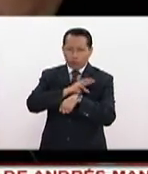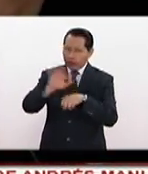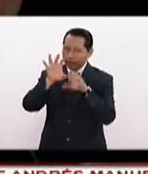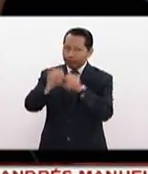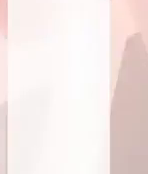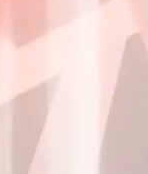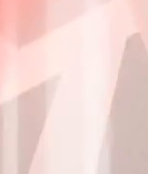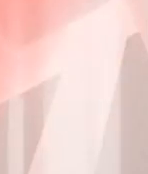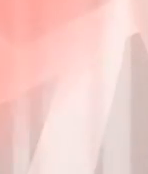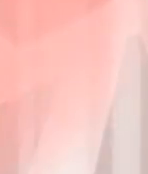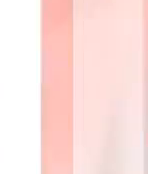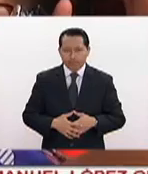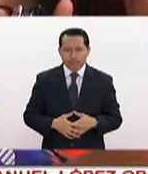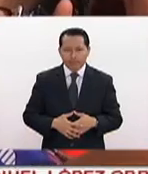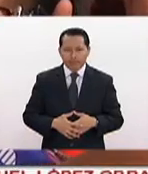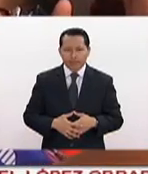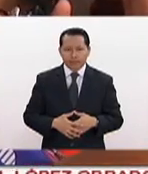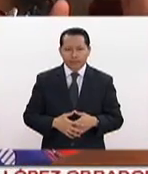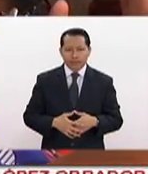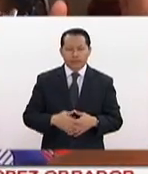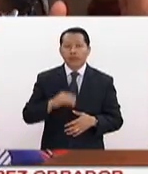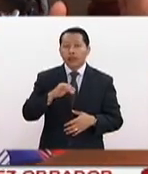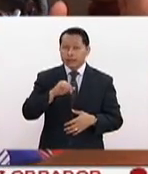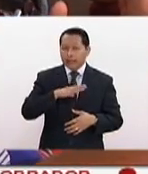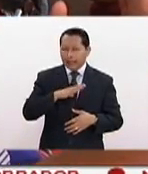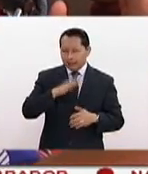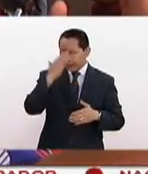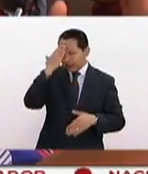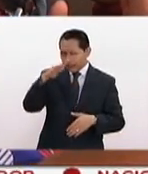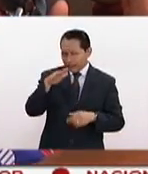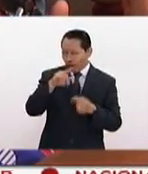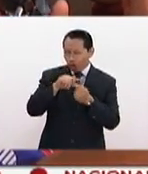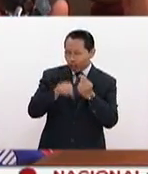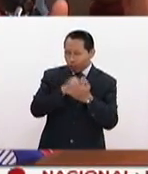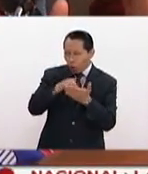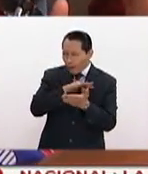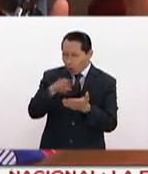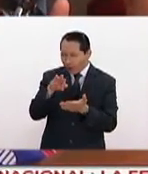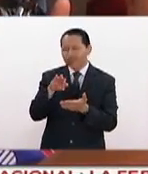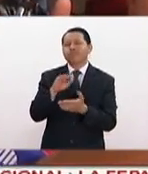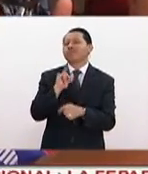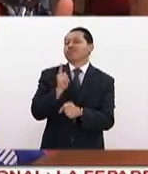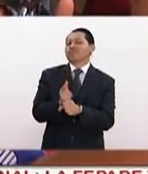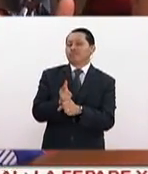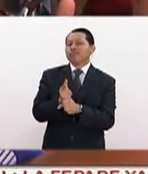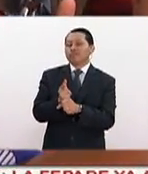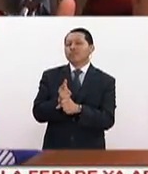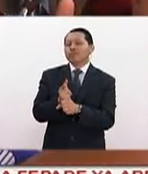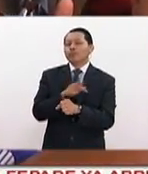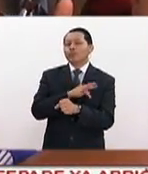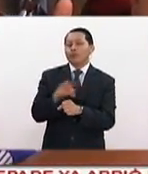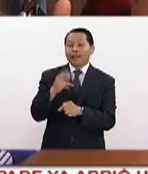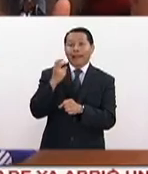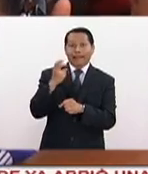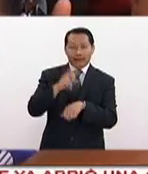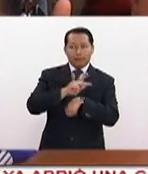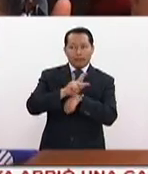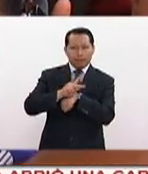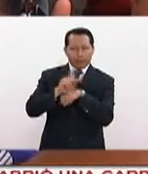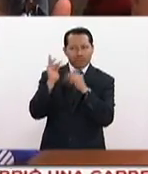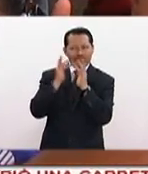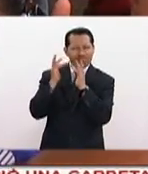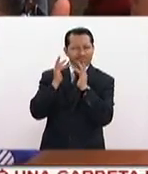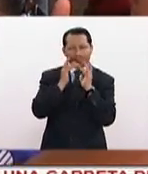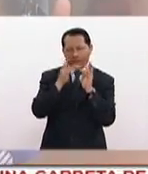detención. Pero sí tenemos los fuertes indicios de saber de dónde pudiera estar y hacia esas instancias internacionales es que